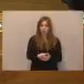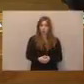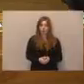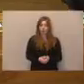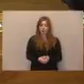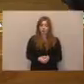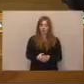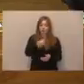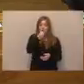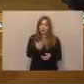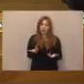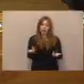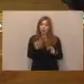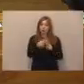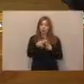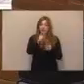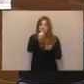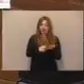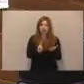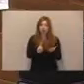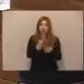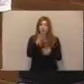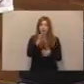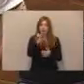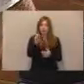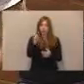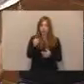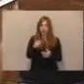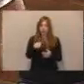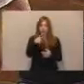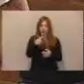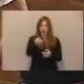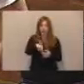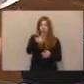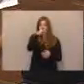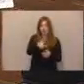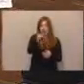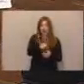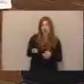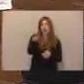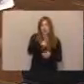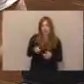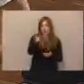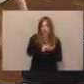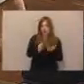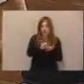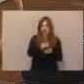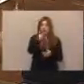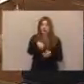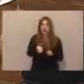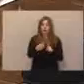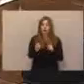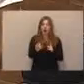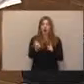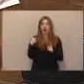Bueno, la política de contrataciones del SESPA ya foi obxeto de denuncia nesta Cámara en repetidas ocasiones, a pesar del corto